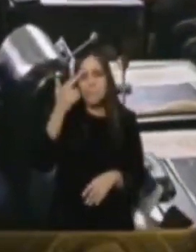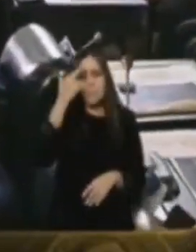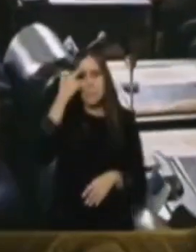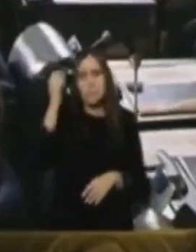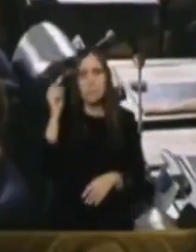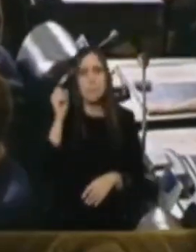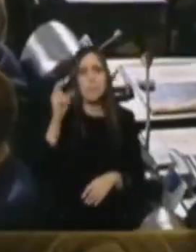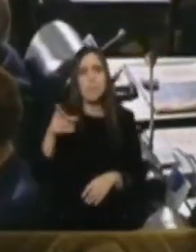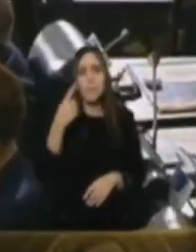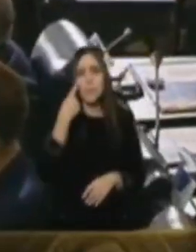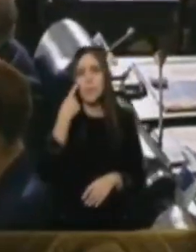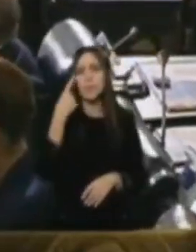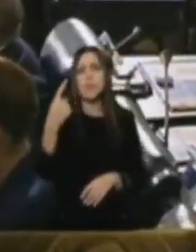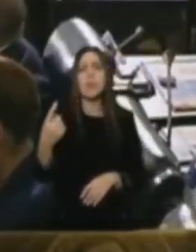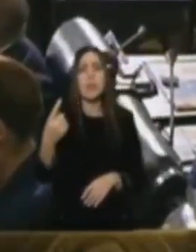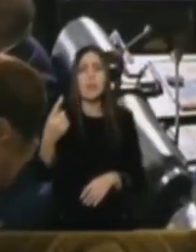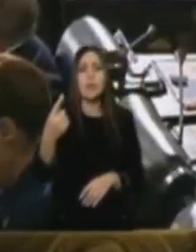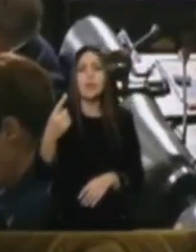haberlos